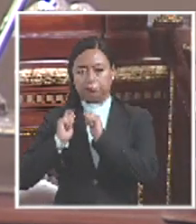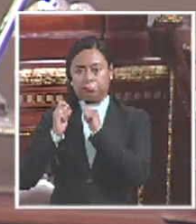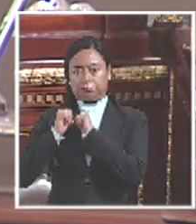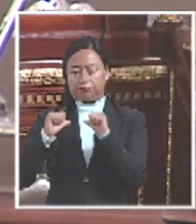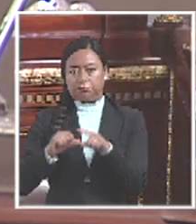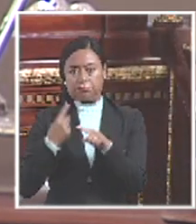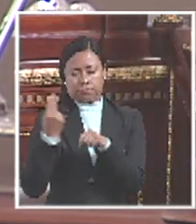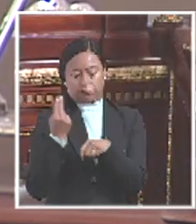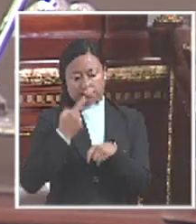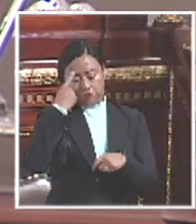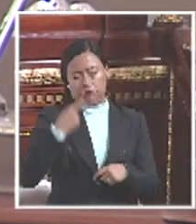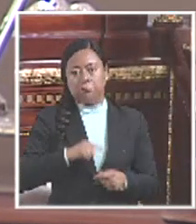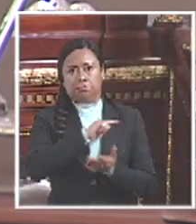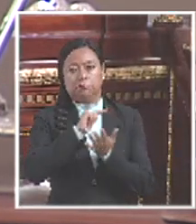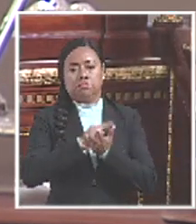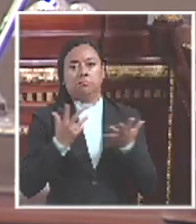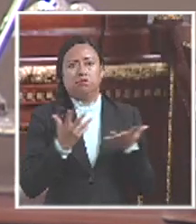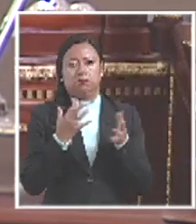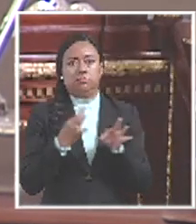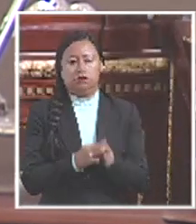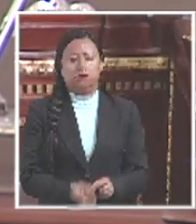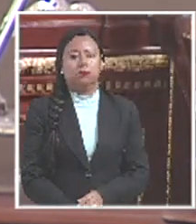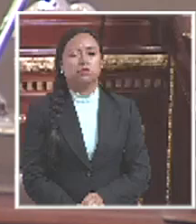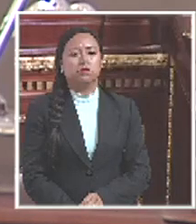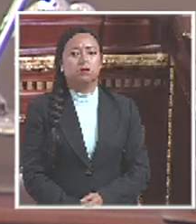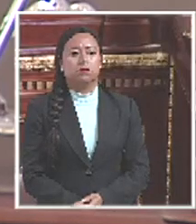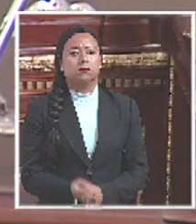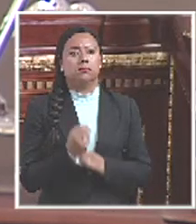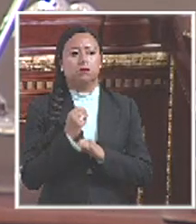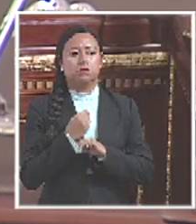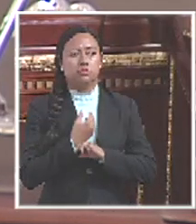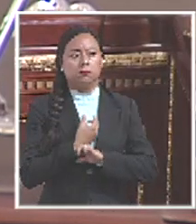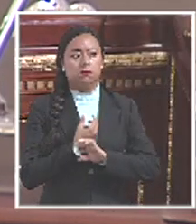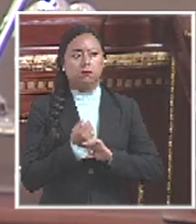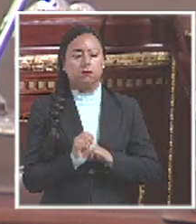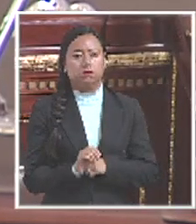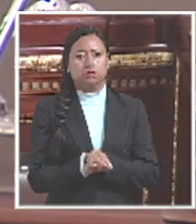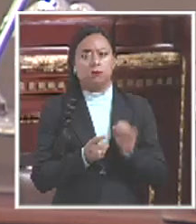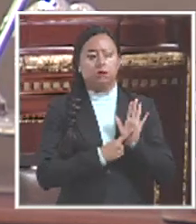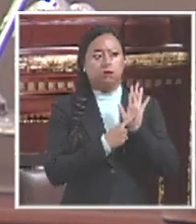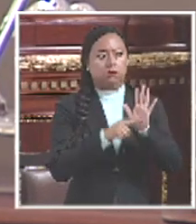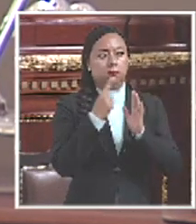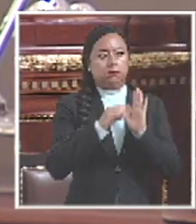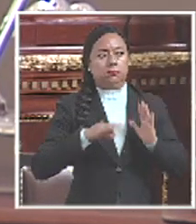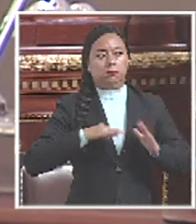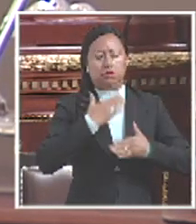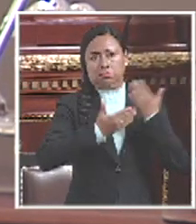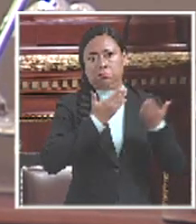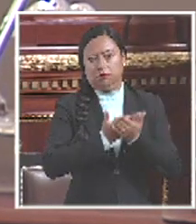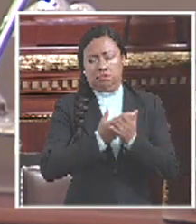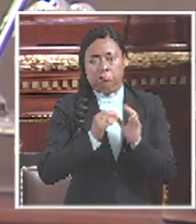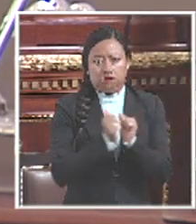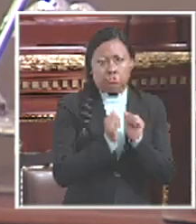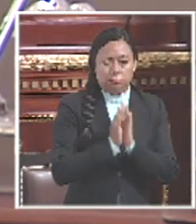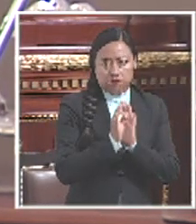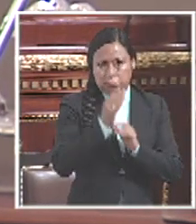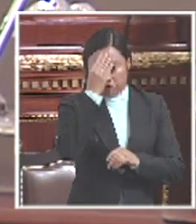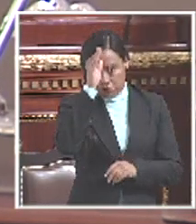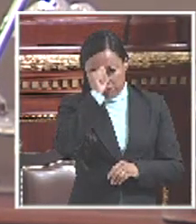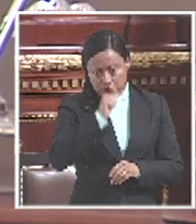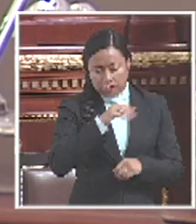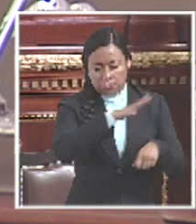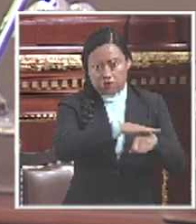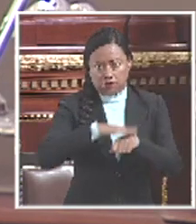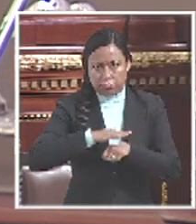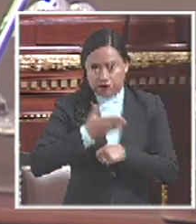efectos legales a que haya lugar. Para presentar una proposición con punto de acuerdo de urgente y obvia resolución, por el que se